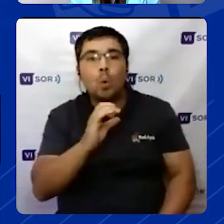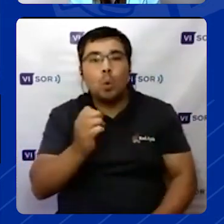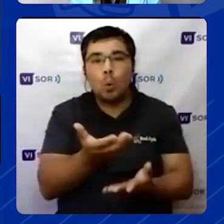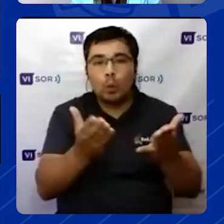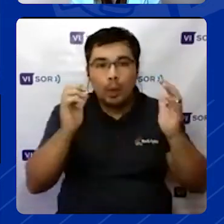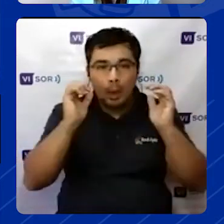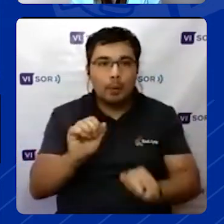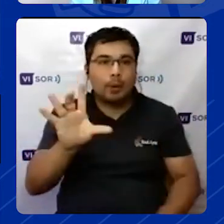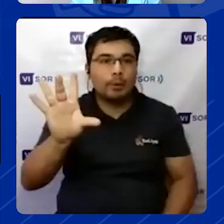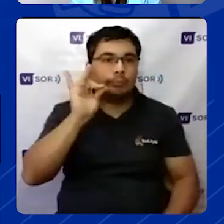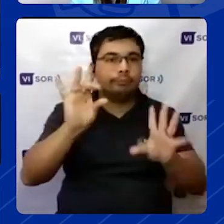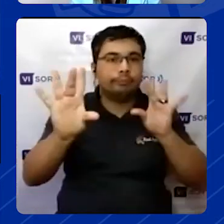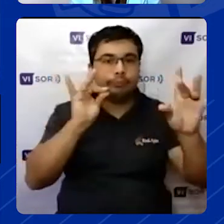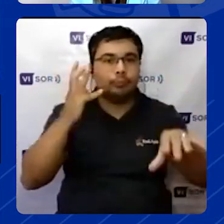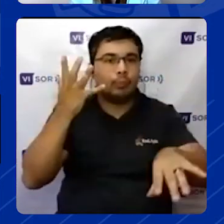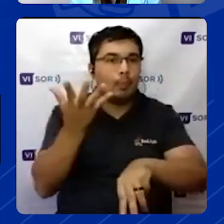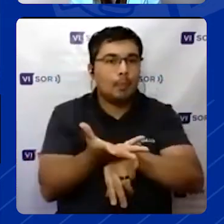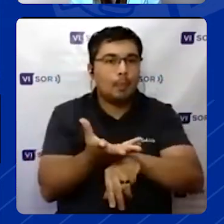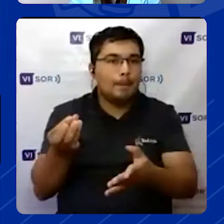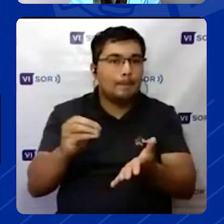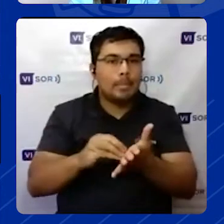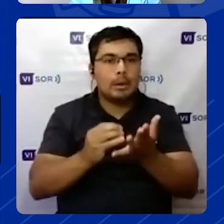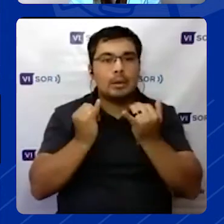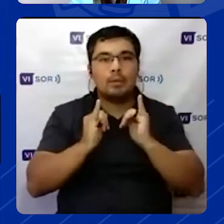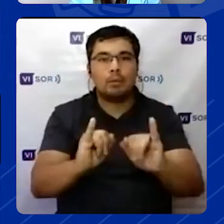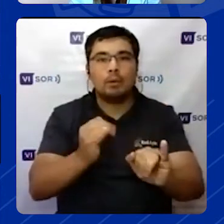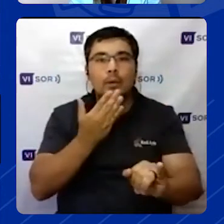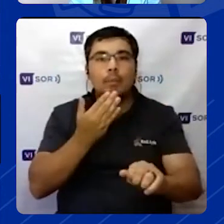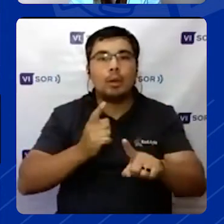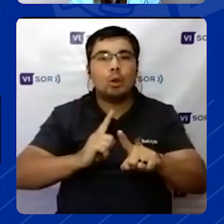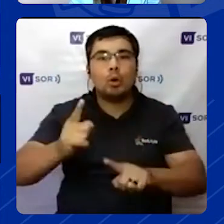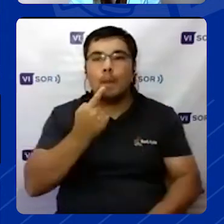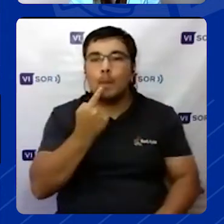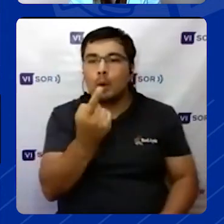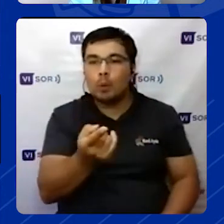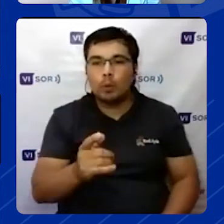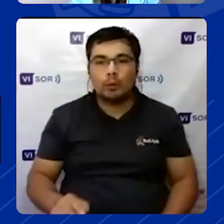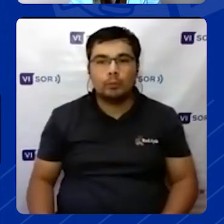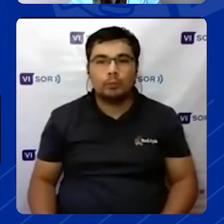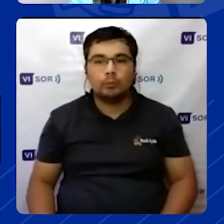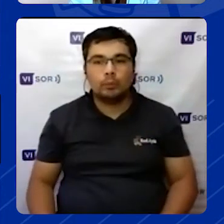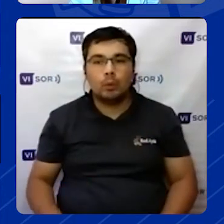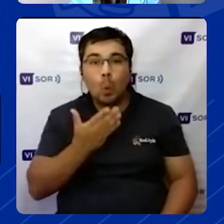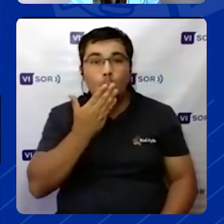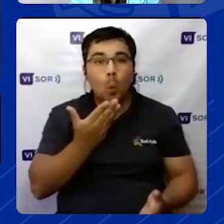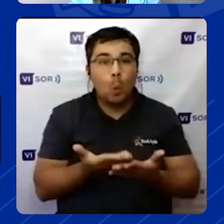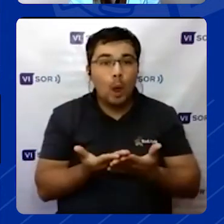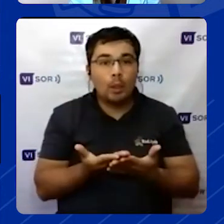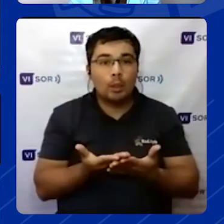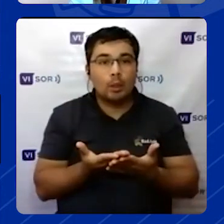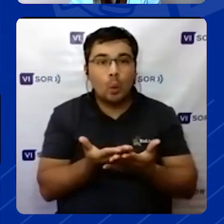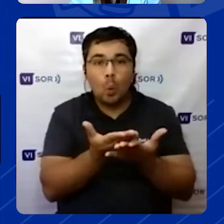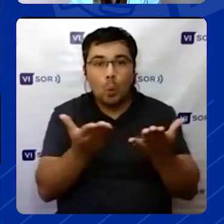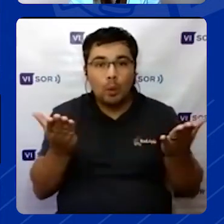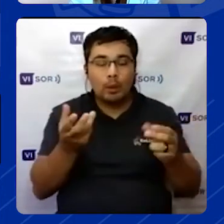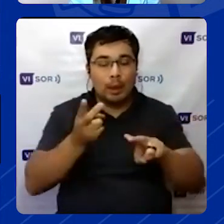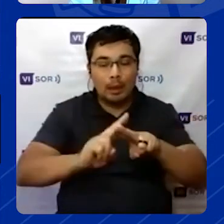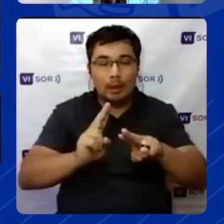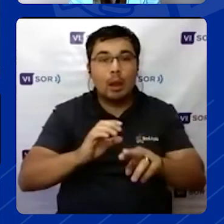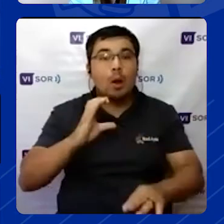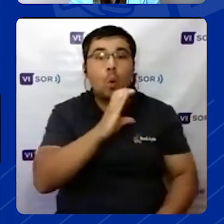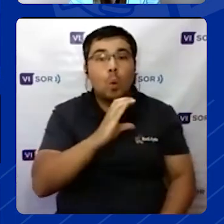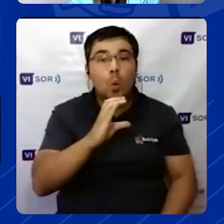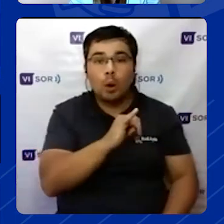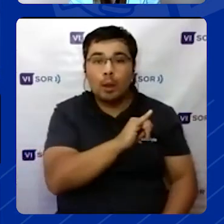información. También preguntan, Victoria, que una vez realizado el curso, ¿uno queda con el conocimiento necesario